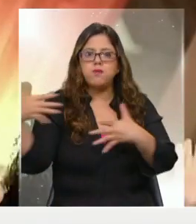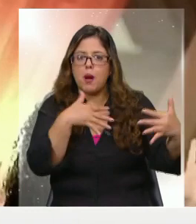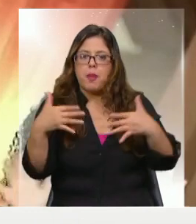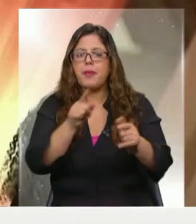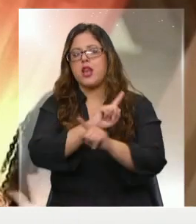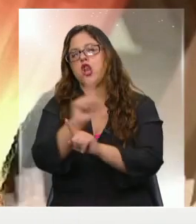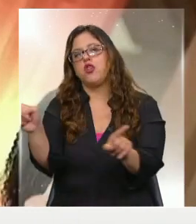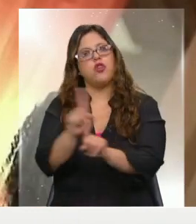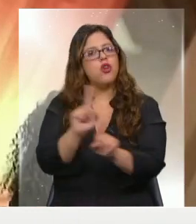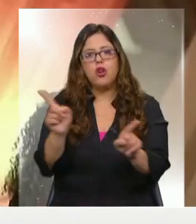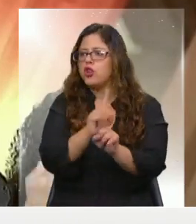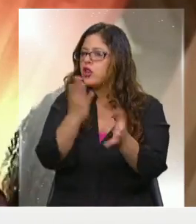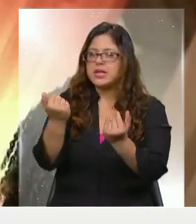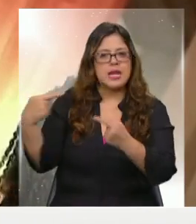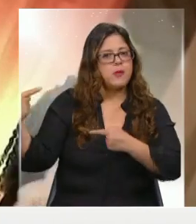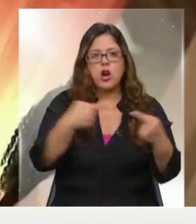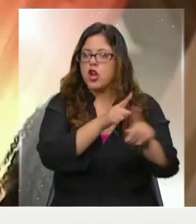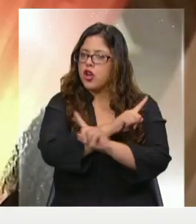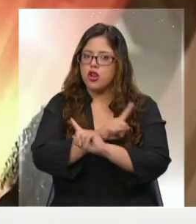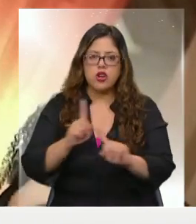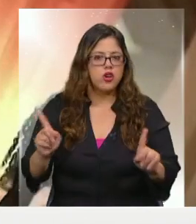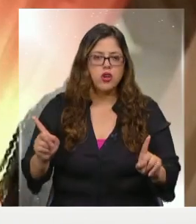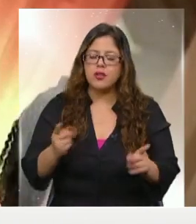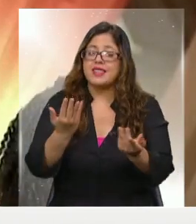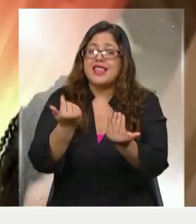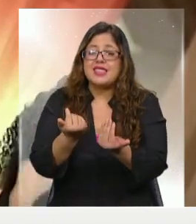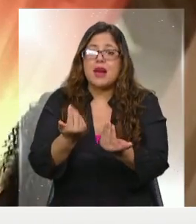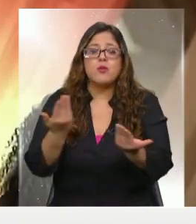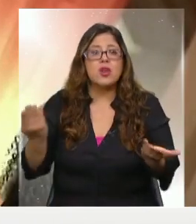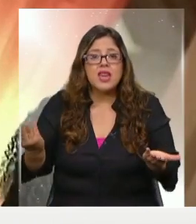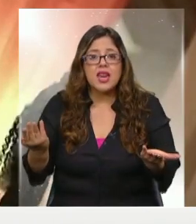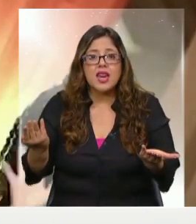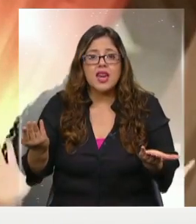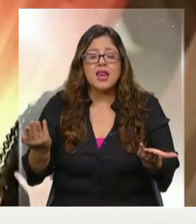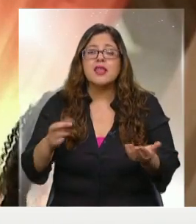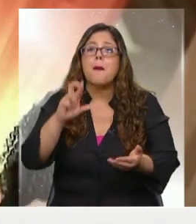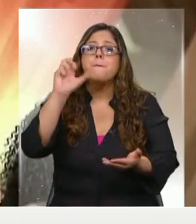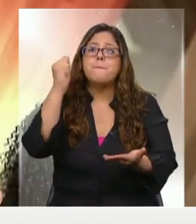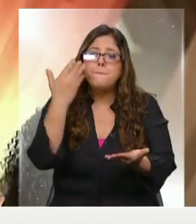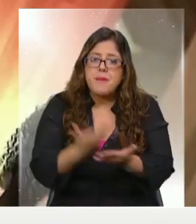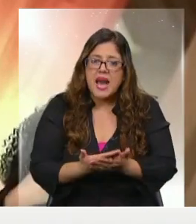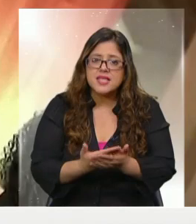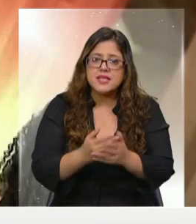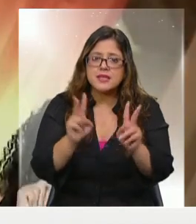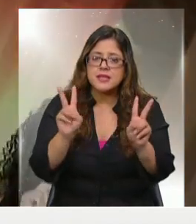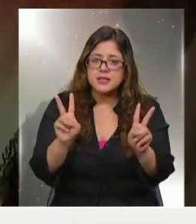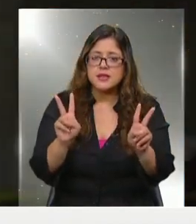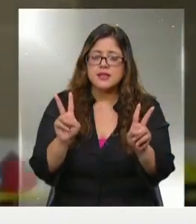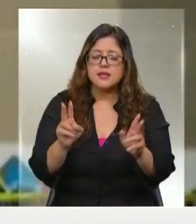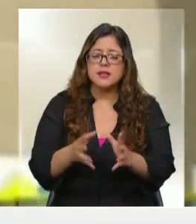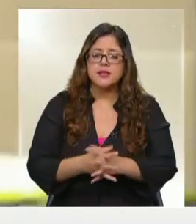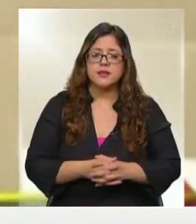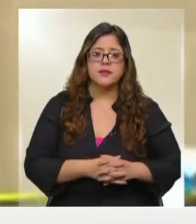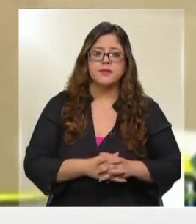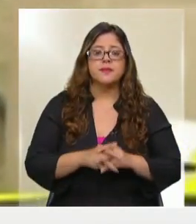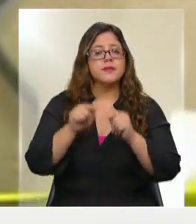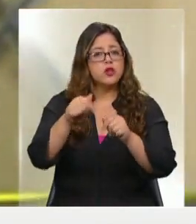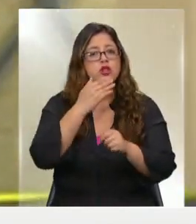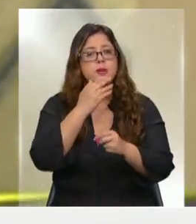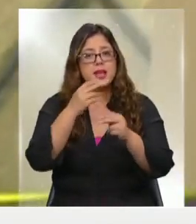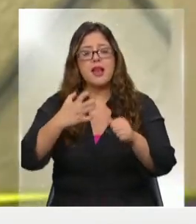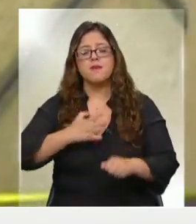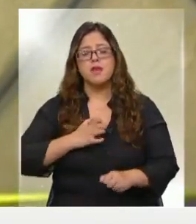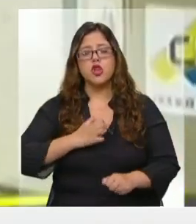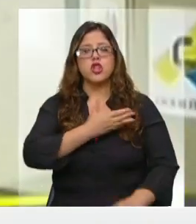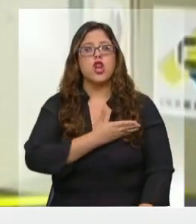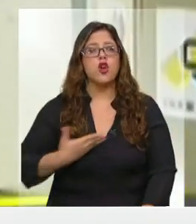No necesitamos un conflicto. Lo que necesitamos es construir la paz. Construir la paz. A eso se suma el temor